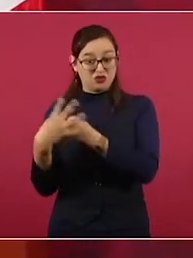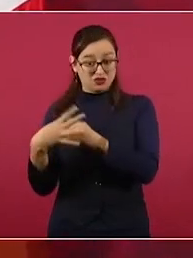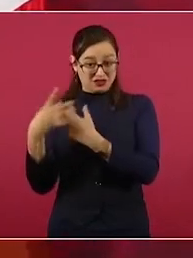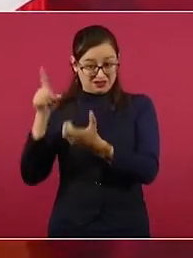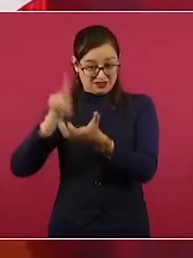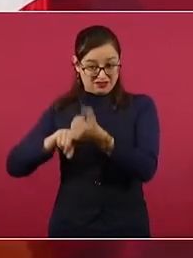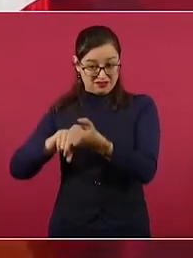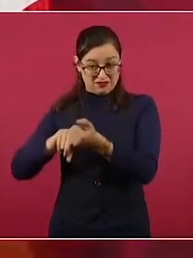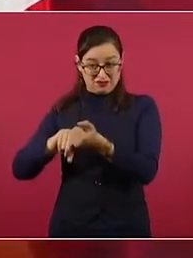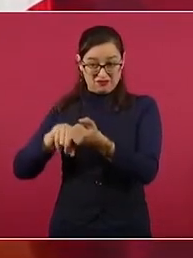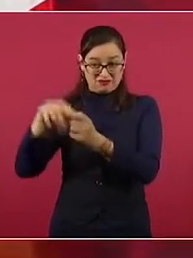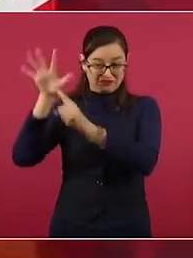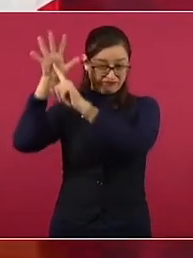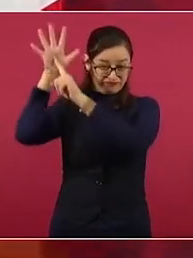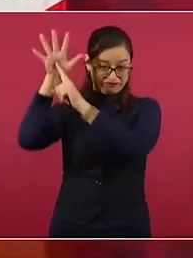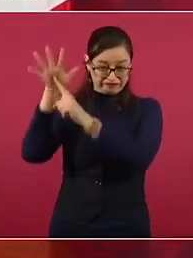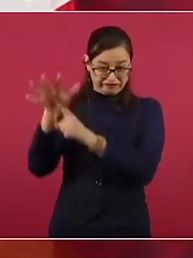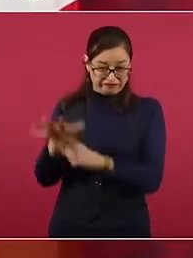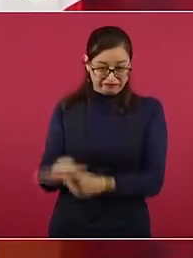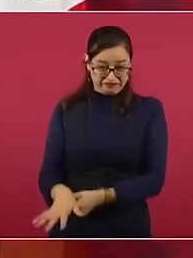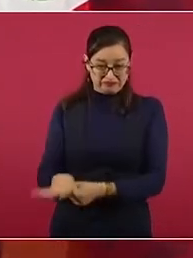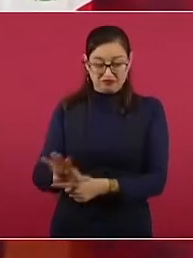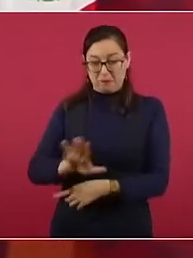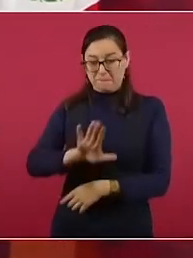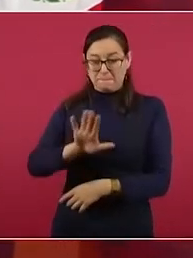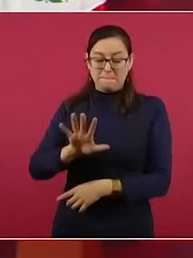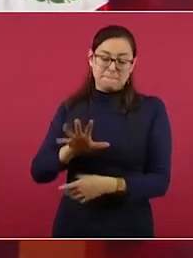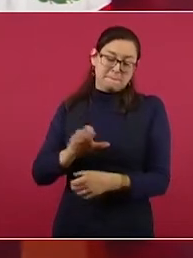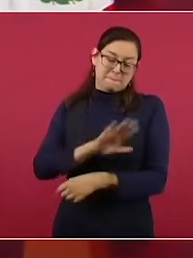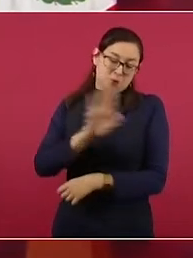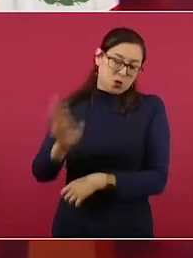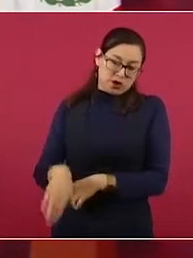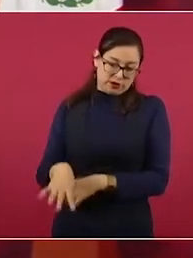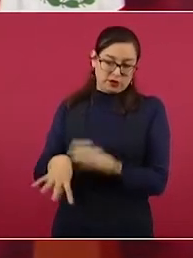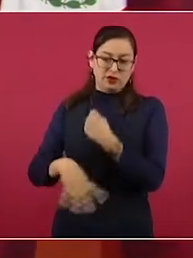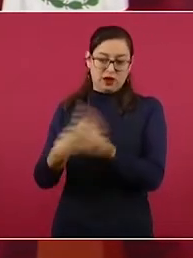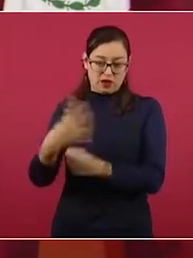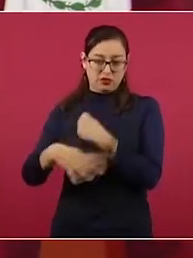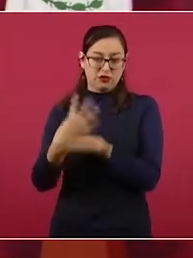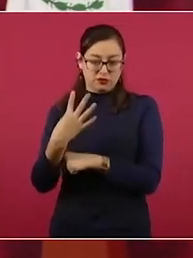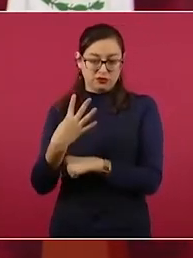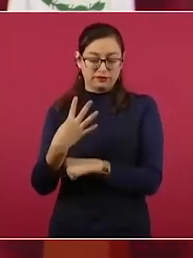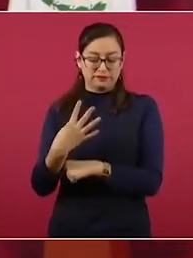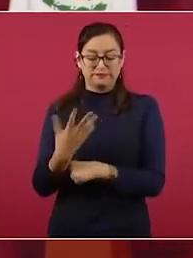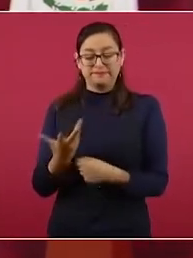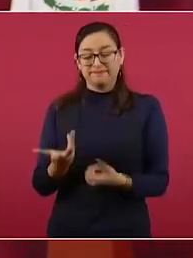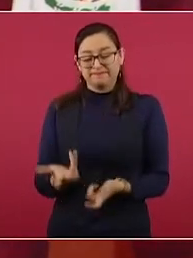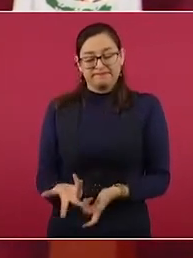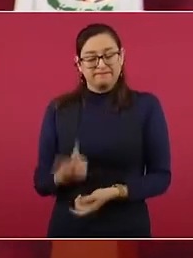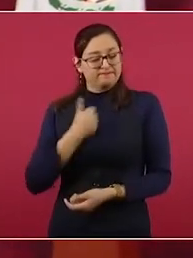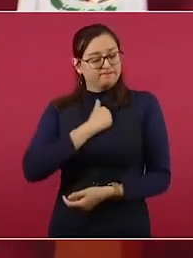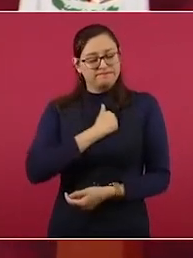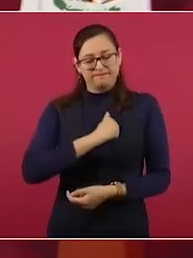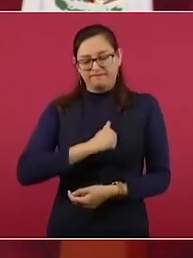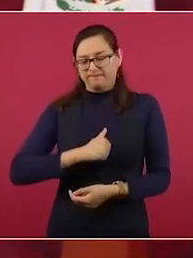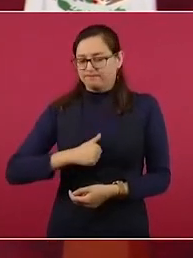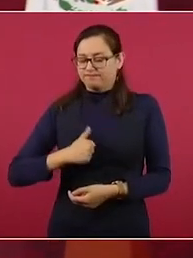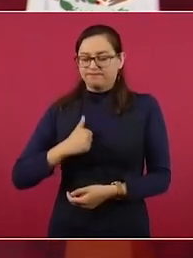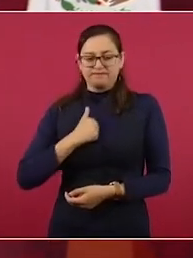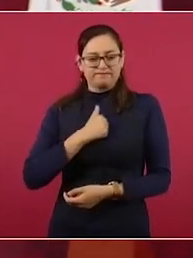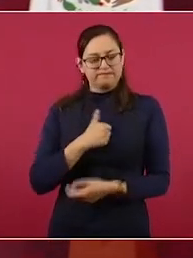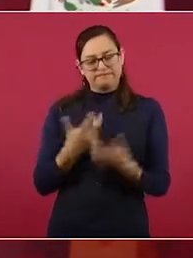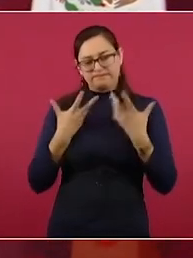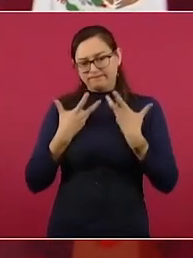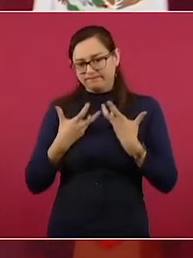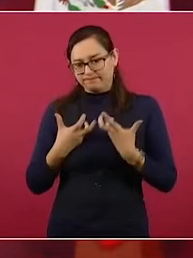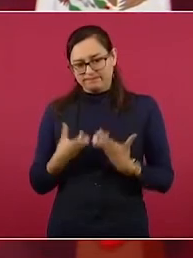Porque se desplomó un helicóptero, perdieron la vida 14 marinos